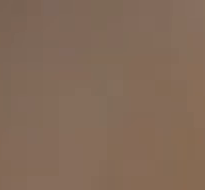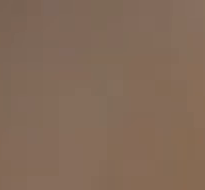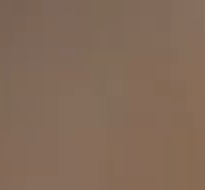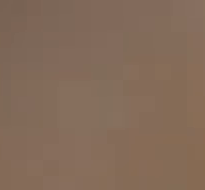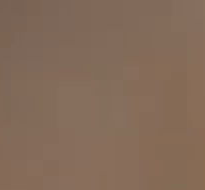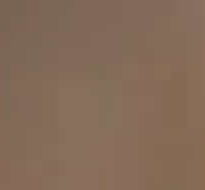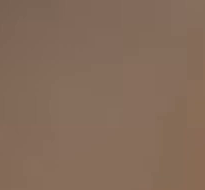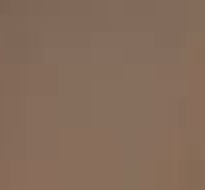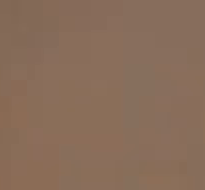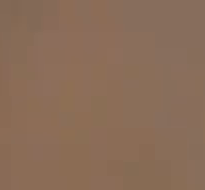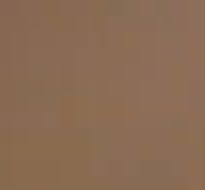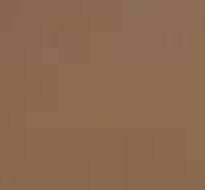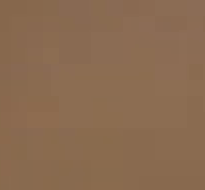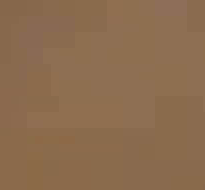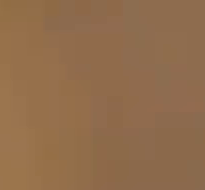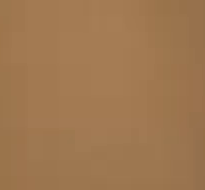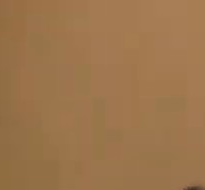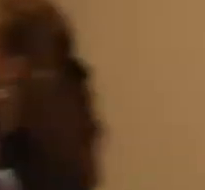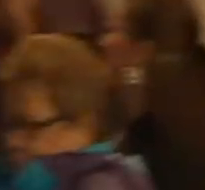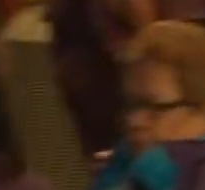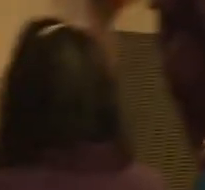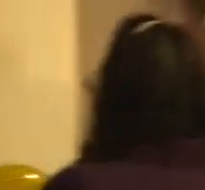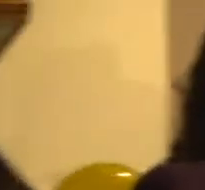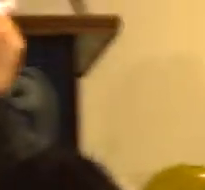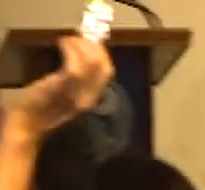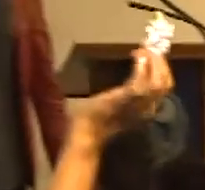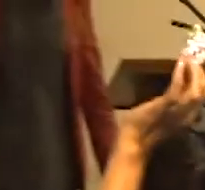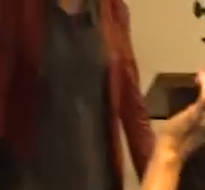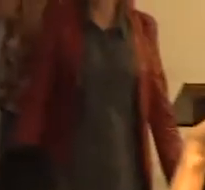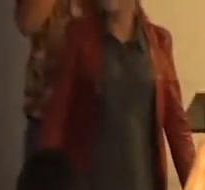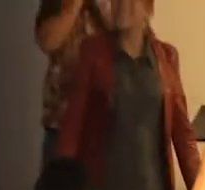Ok, muchas gracias. ¿Quién más? Para allá atrás.